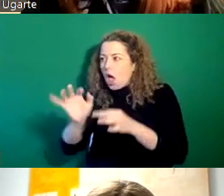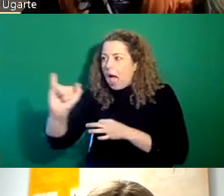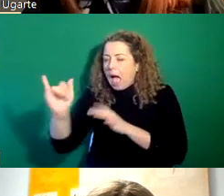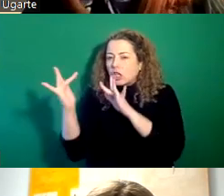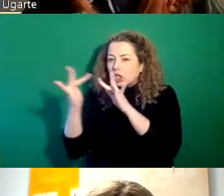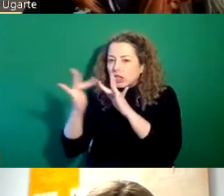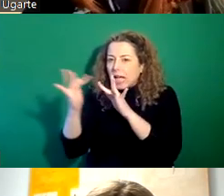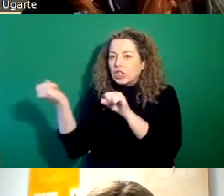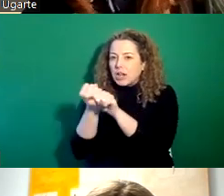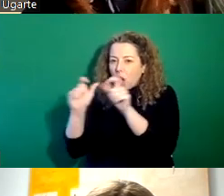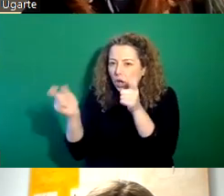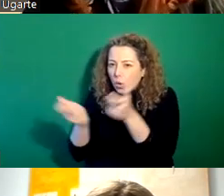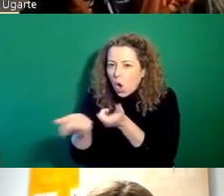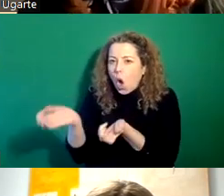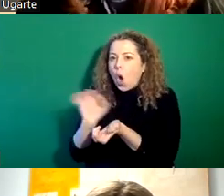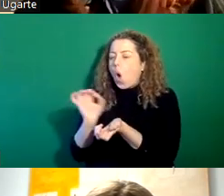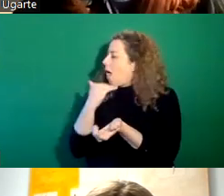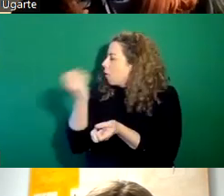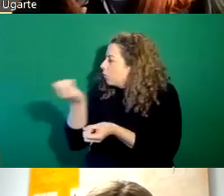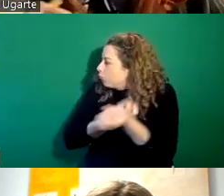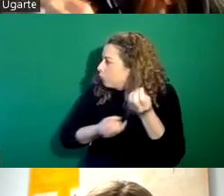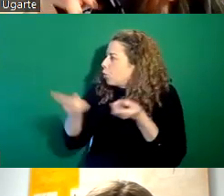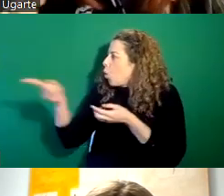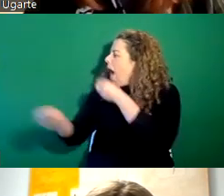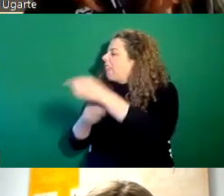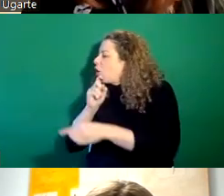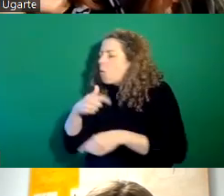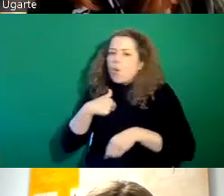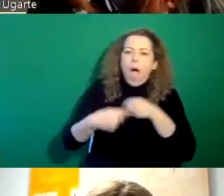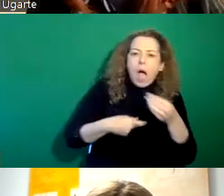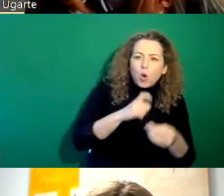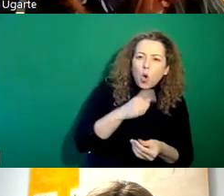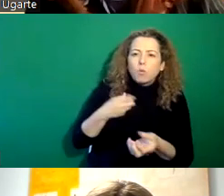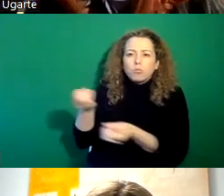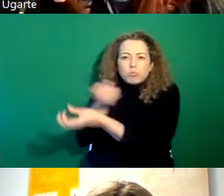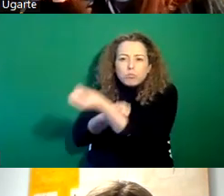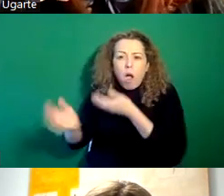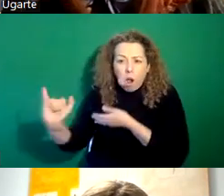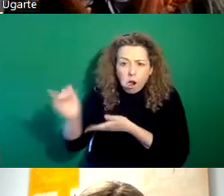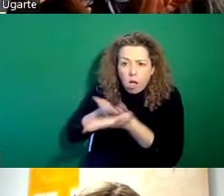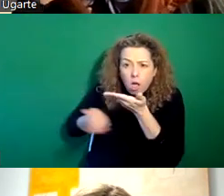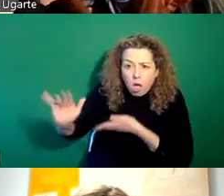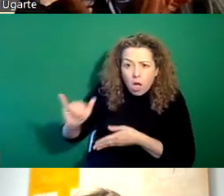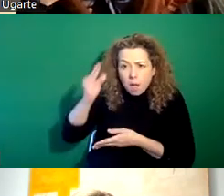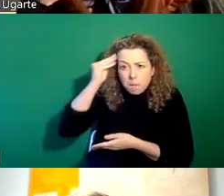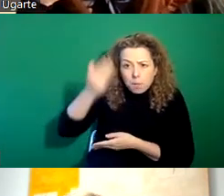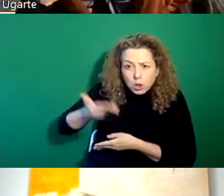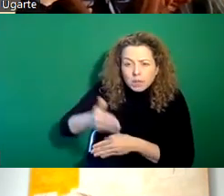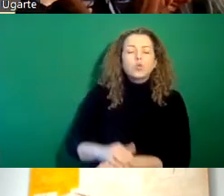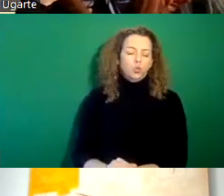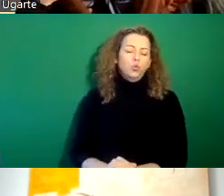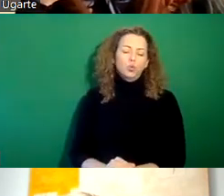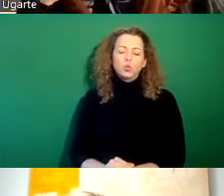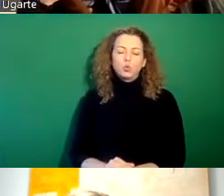¿Hacéis reuniones de cómo lo hacéis unos u otros? Porque creo que eso también es importante, ¿no? Sí, mucho. Además, como